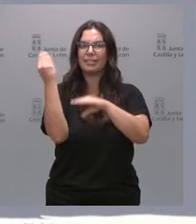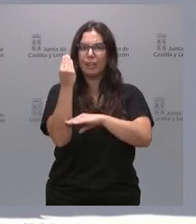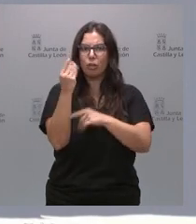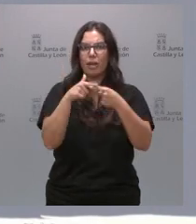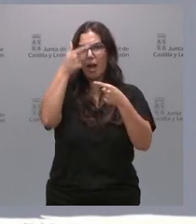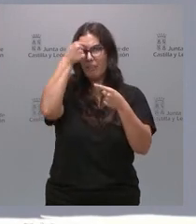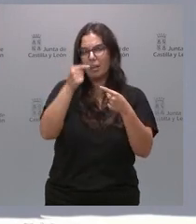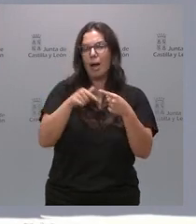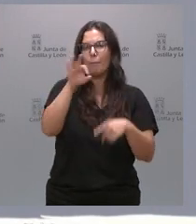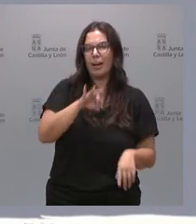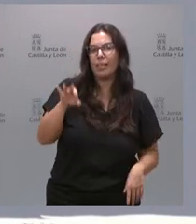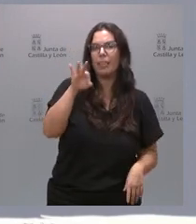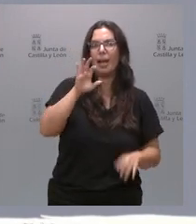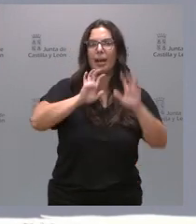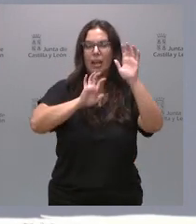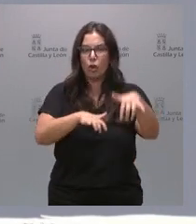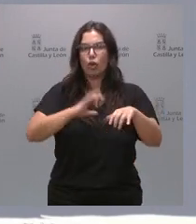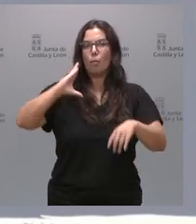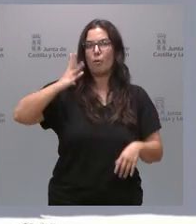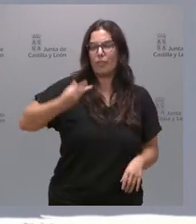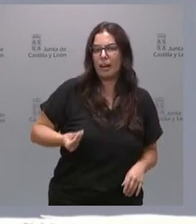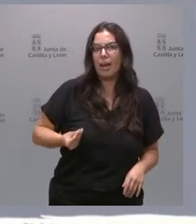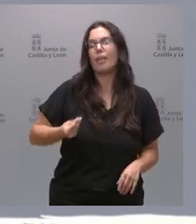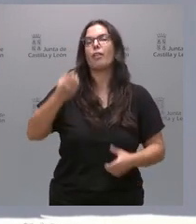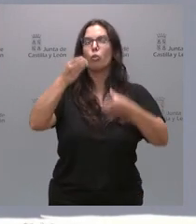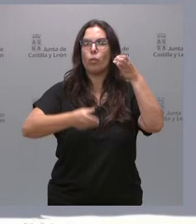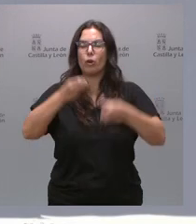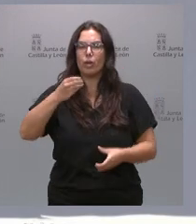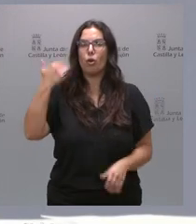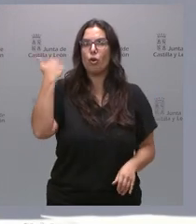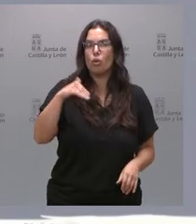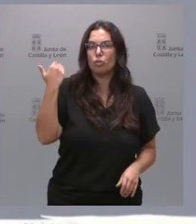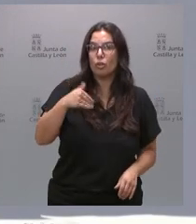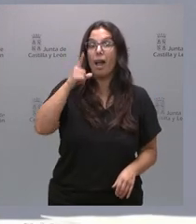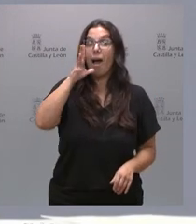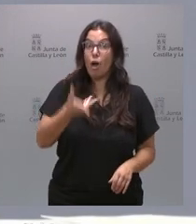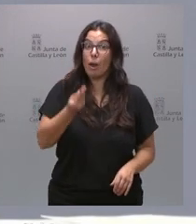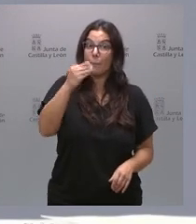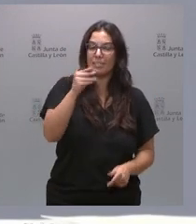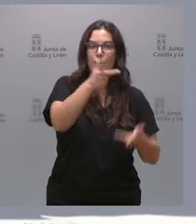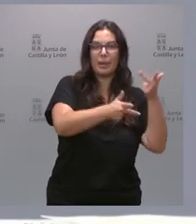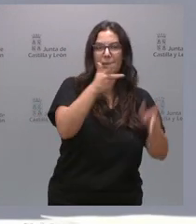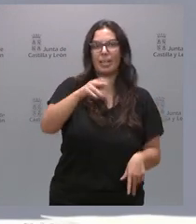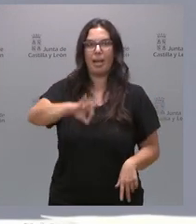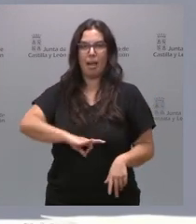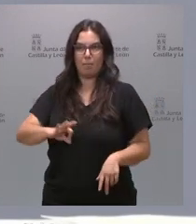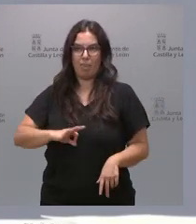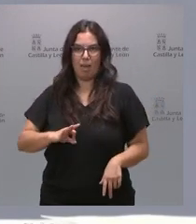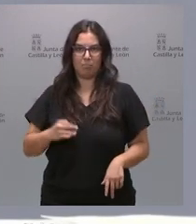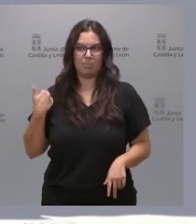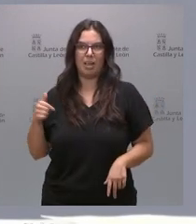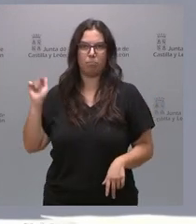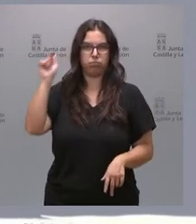Ávila Palencia León ponferrada ciudad de Rodrigo Soria y ahora Benavente y Almazán por tanto estas localidades